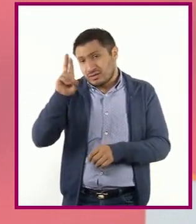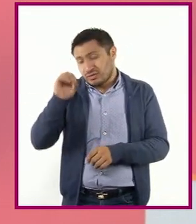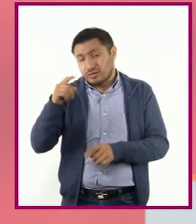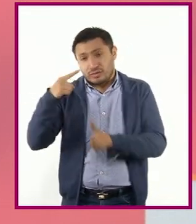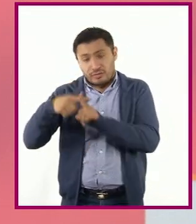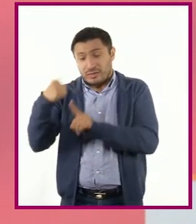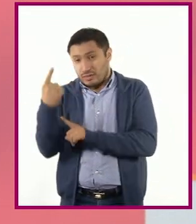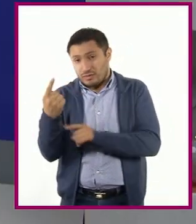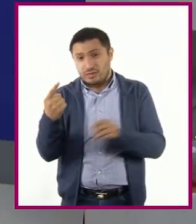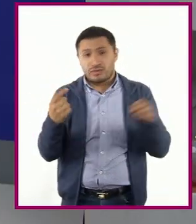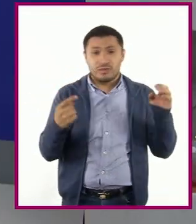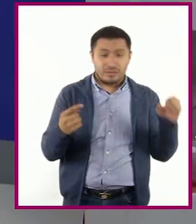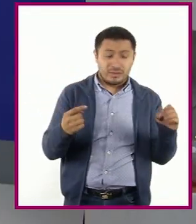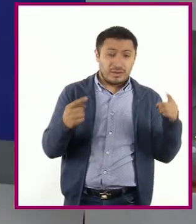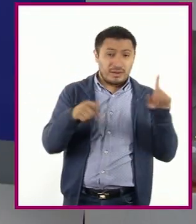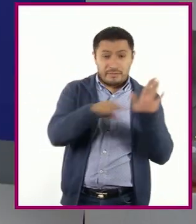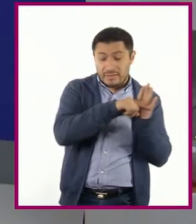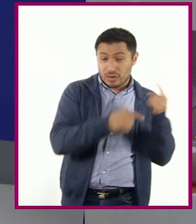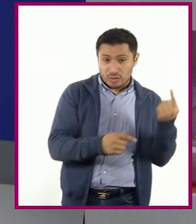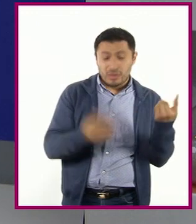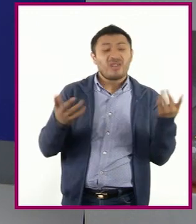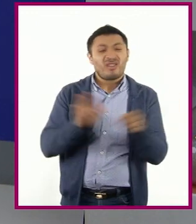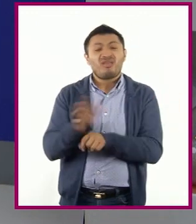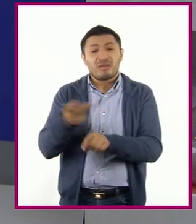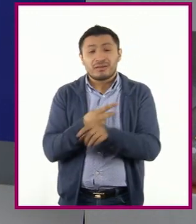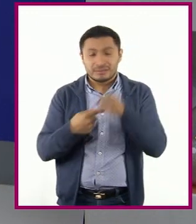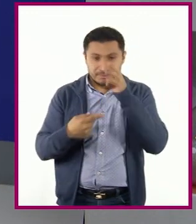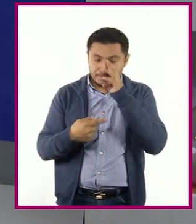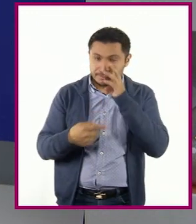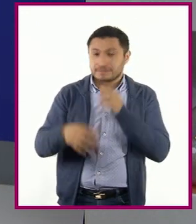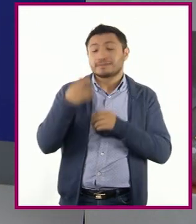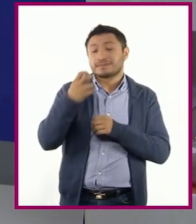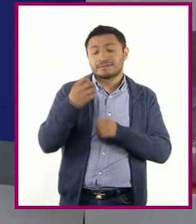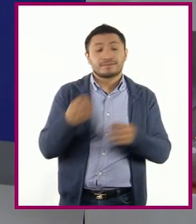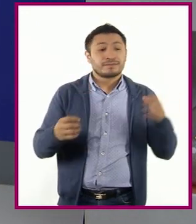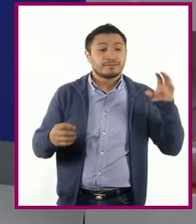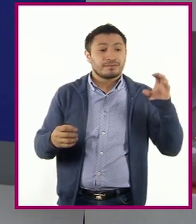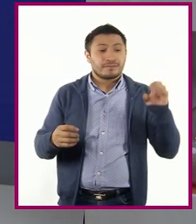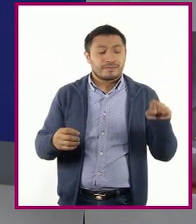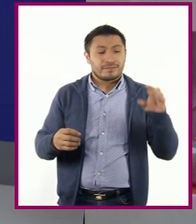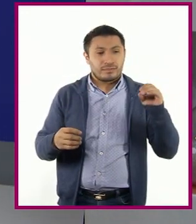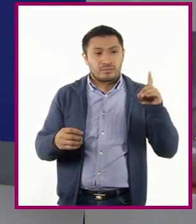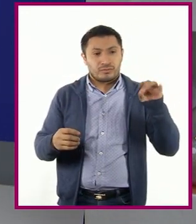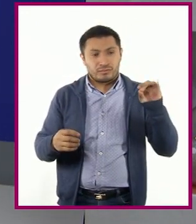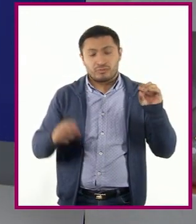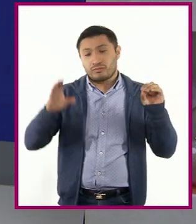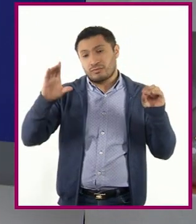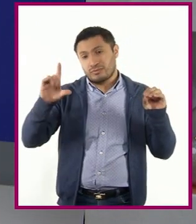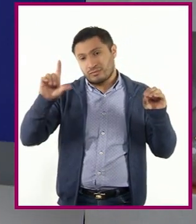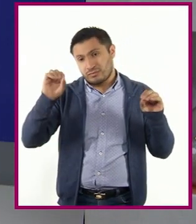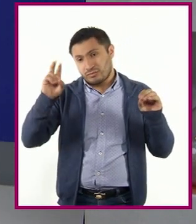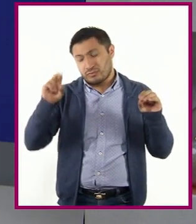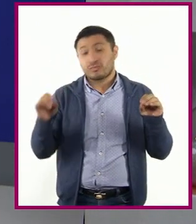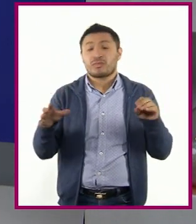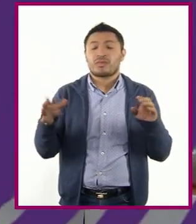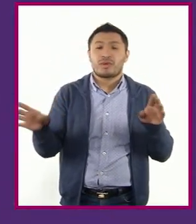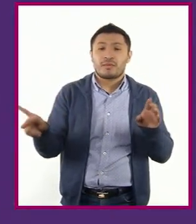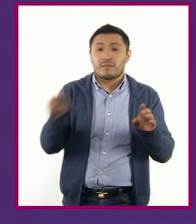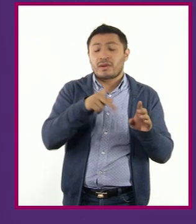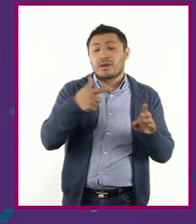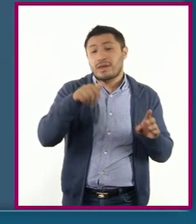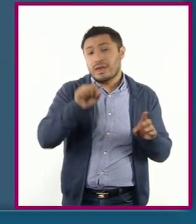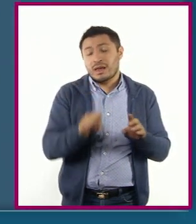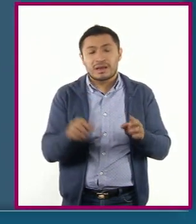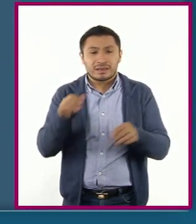un electrón? Correcto. Los átomos de sodio y cloro alcanzan la estructura del gas noble más cercano en la